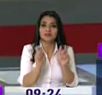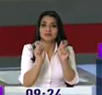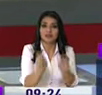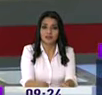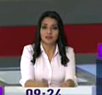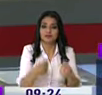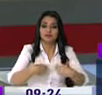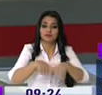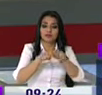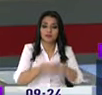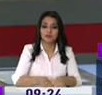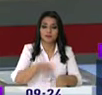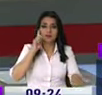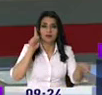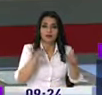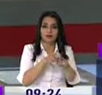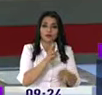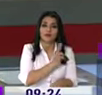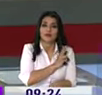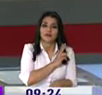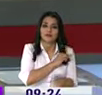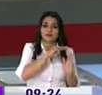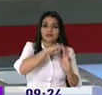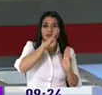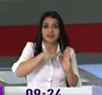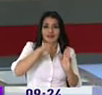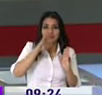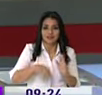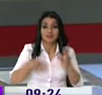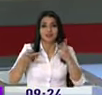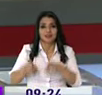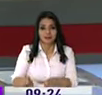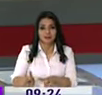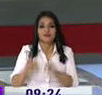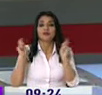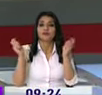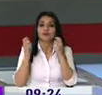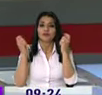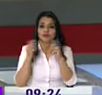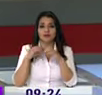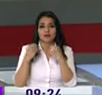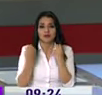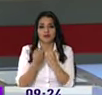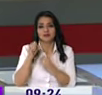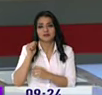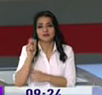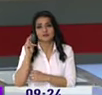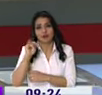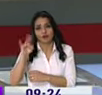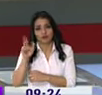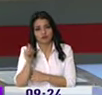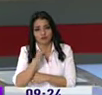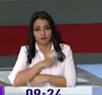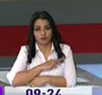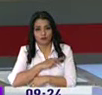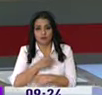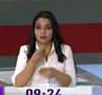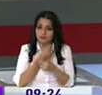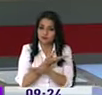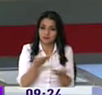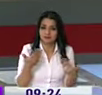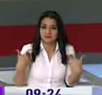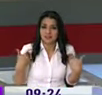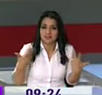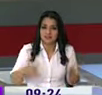gracias a un convenio firmado entre la Universidad Andina Simón Bolívar y el Patronato Municipal San José. Ellos nos comparten su